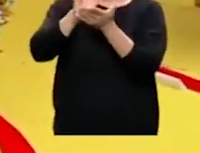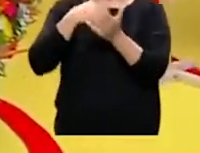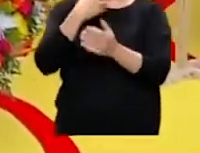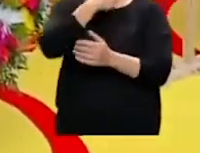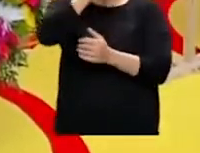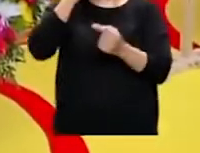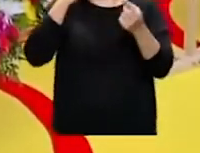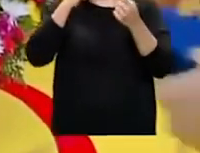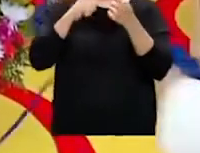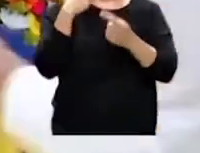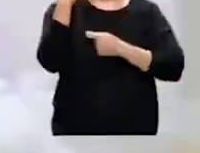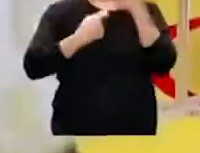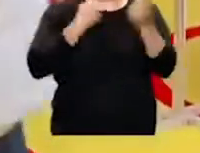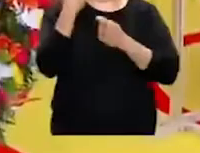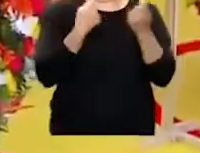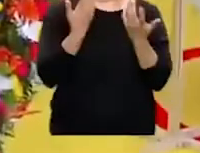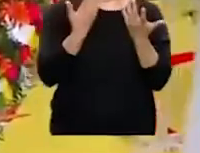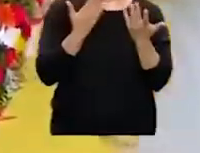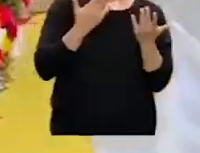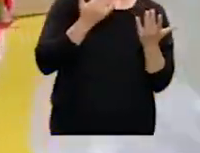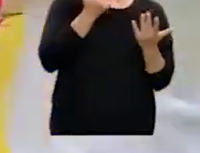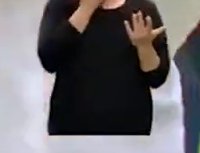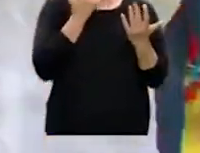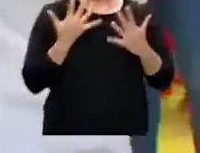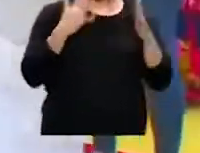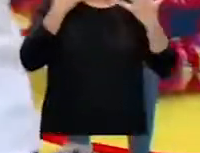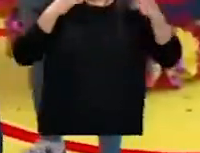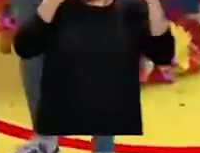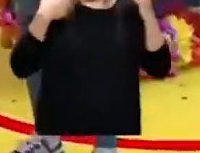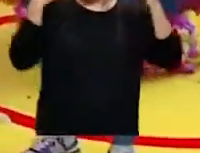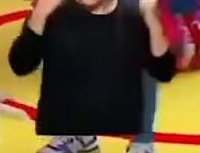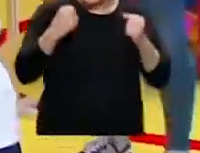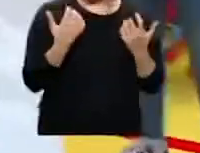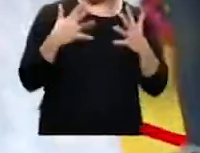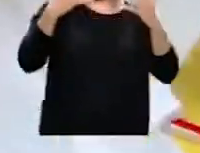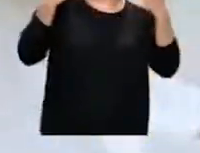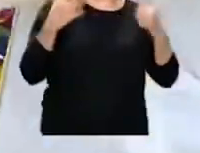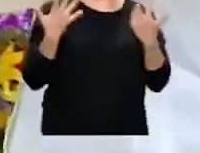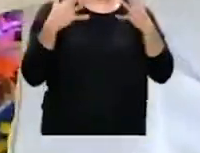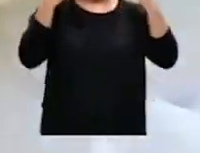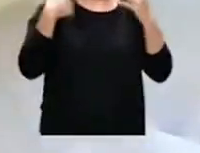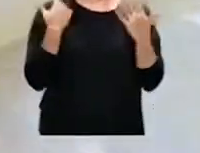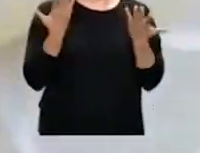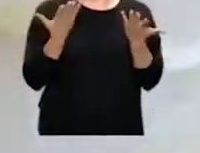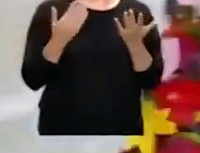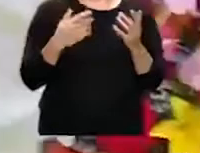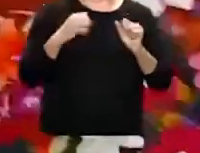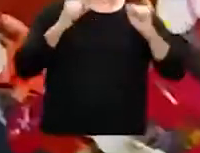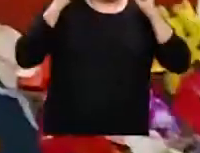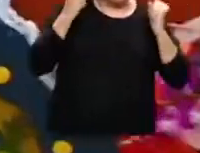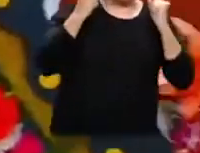silleta comercial. ¿Qué pasó con los aplausos? ¡Duro, duro, duro! ¡Eso! ¡Bravo, Julián